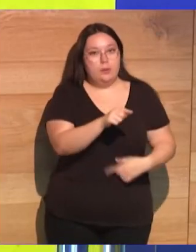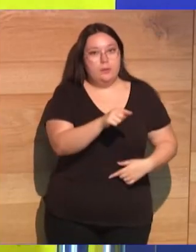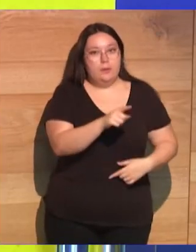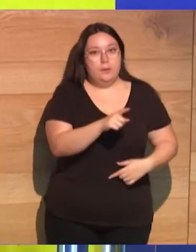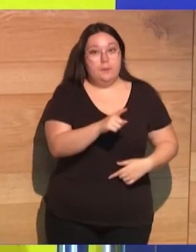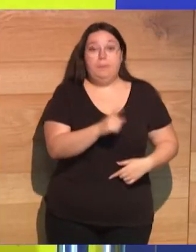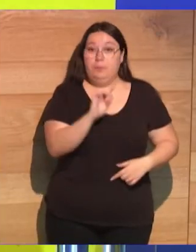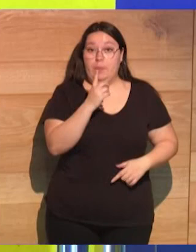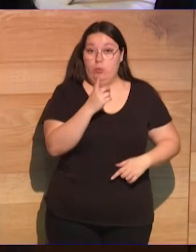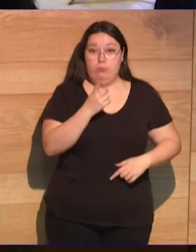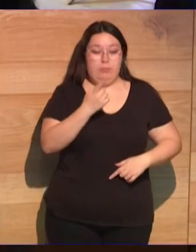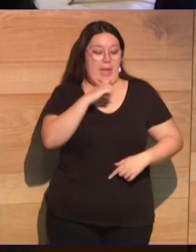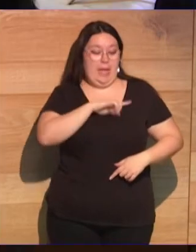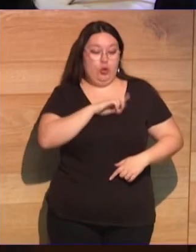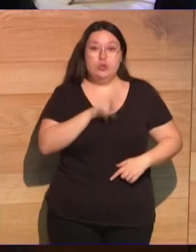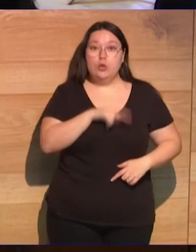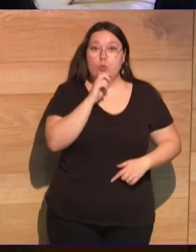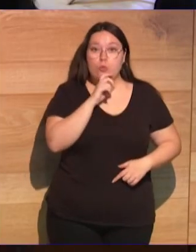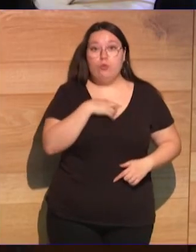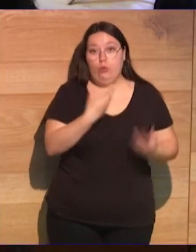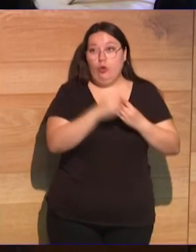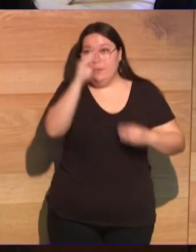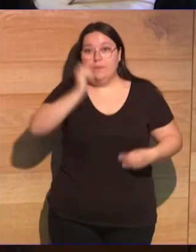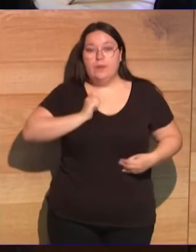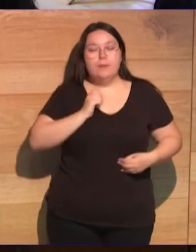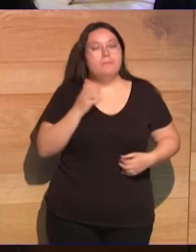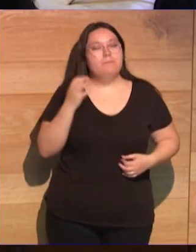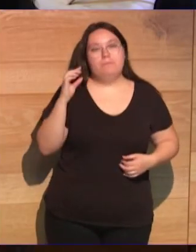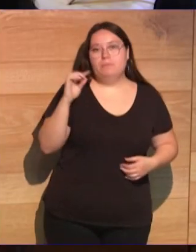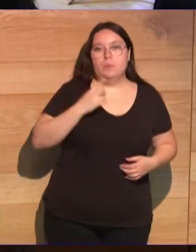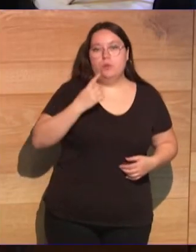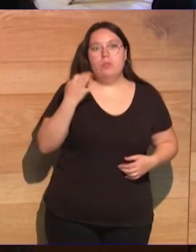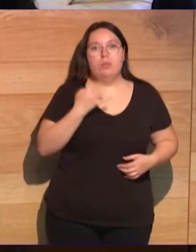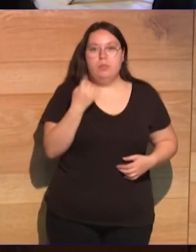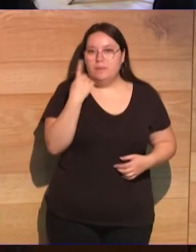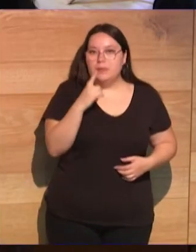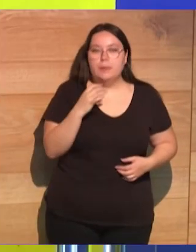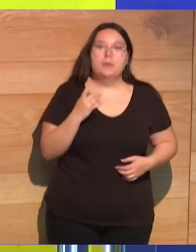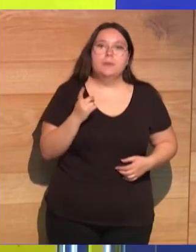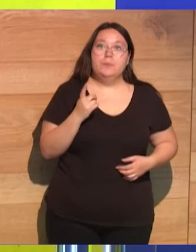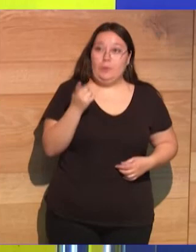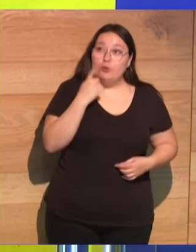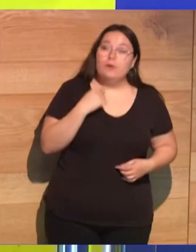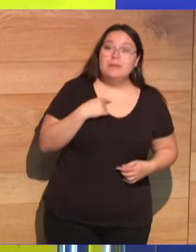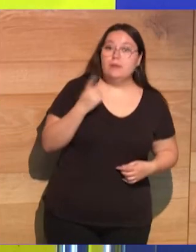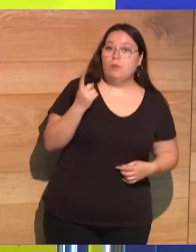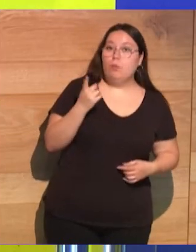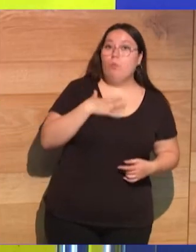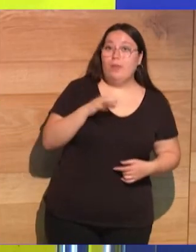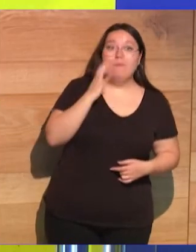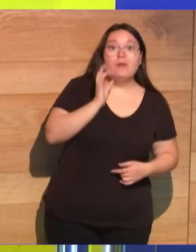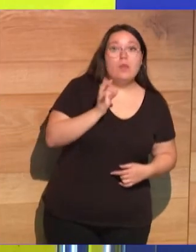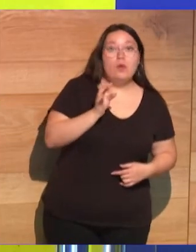ético, el primer paso para ser ético con la inteligencia artificial es saber que lo que te está diciendo puede que sea